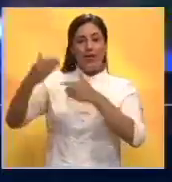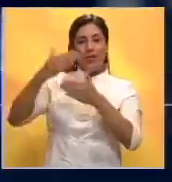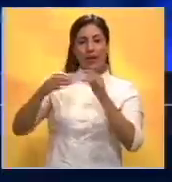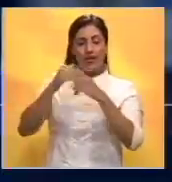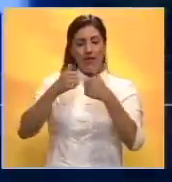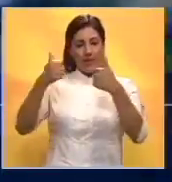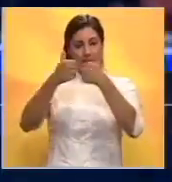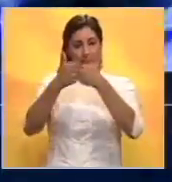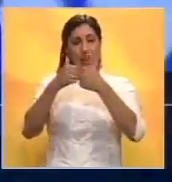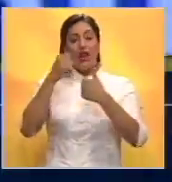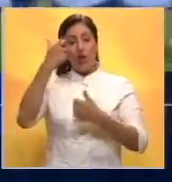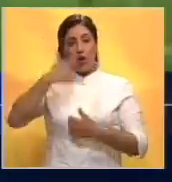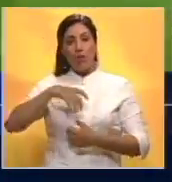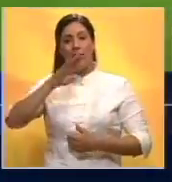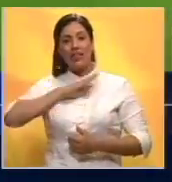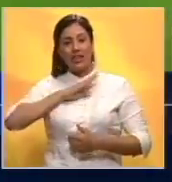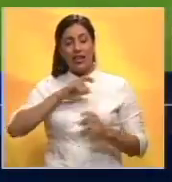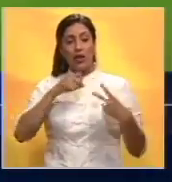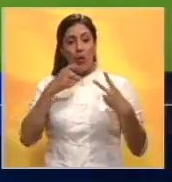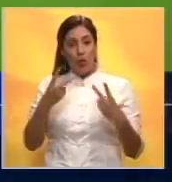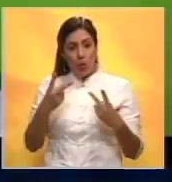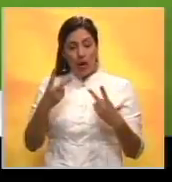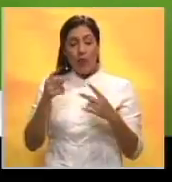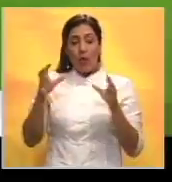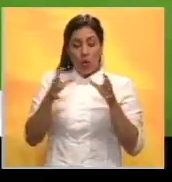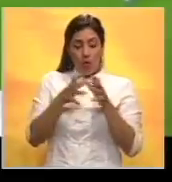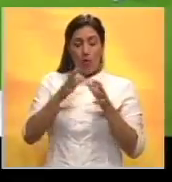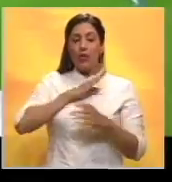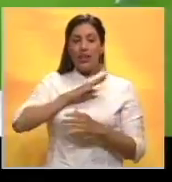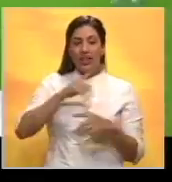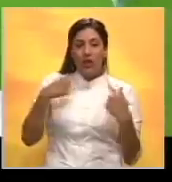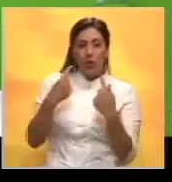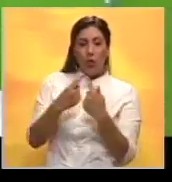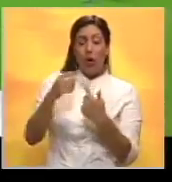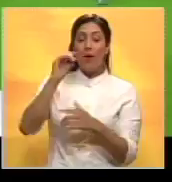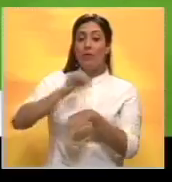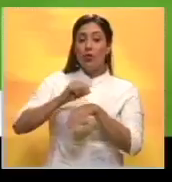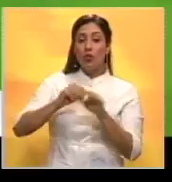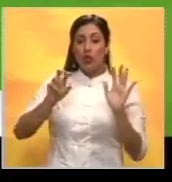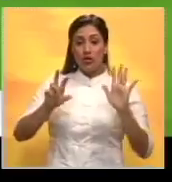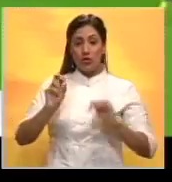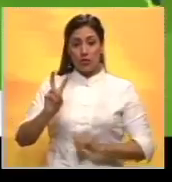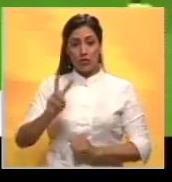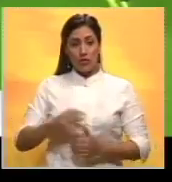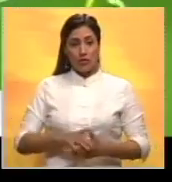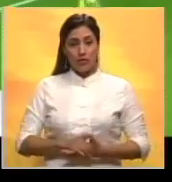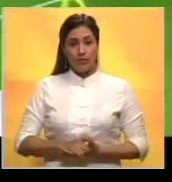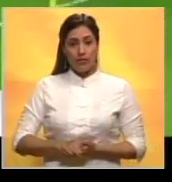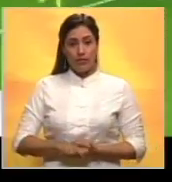las semifinales Edgar Méndez anotó el tanto del cuadro de Victor minuto